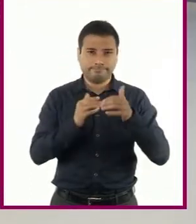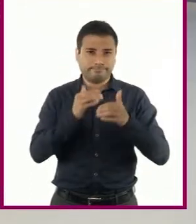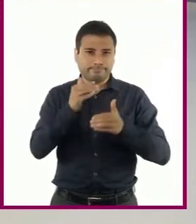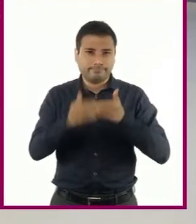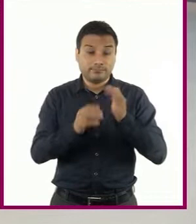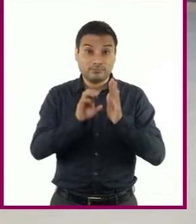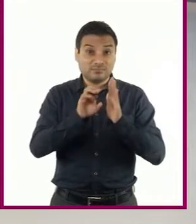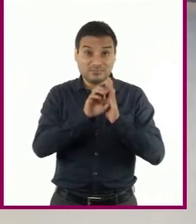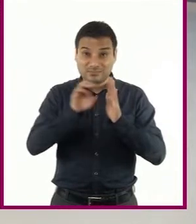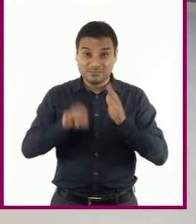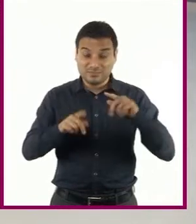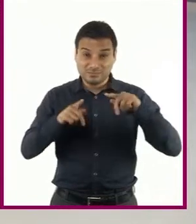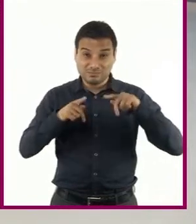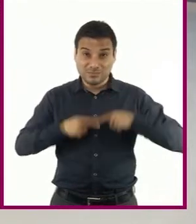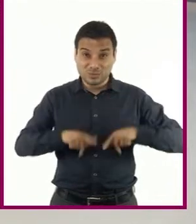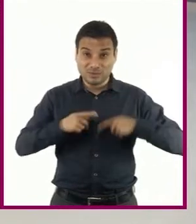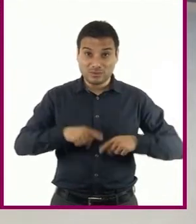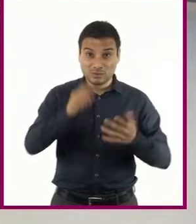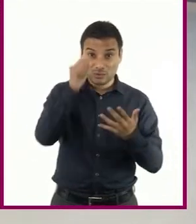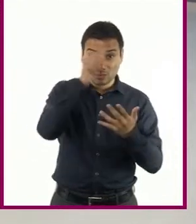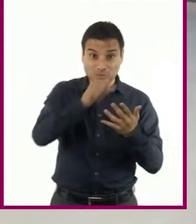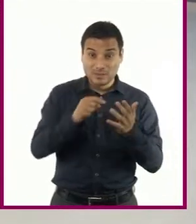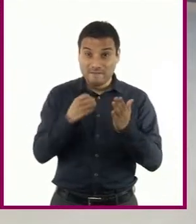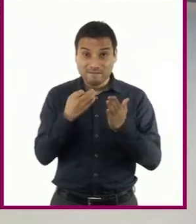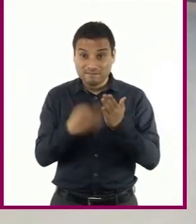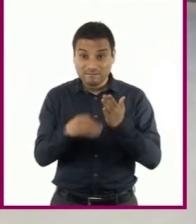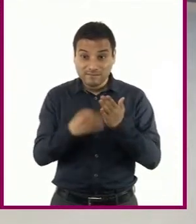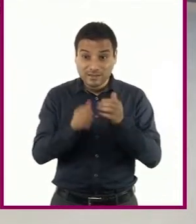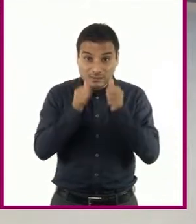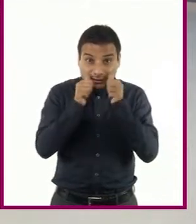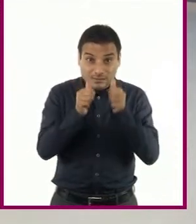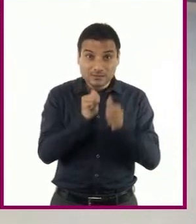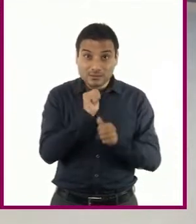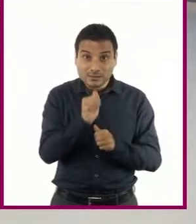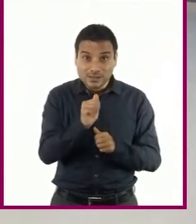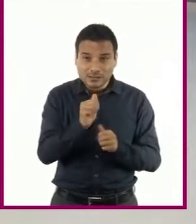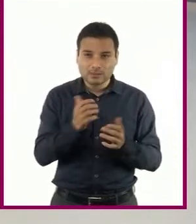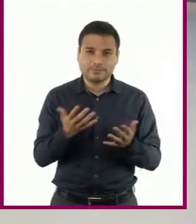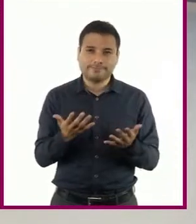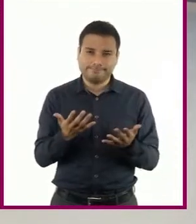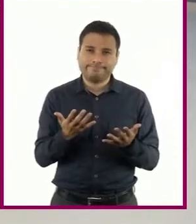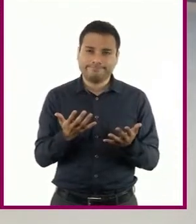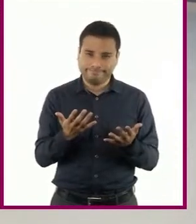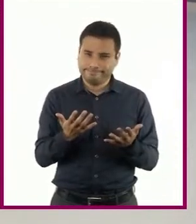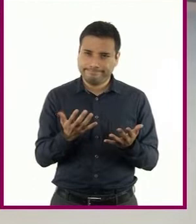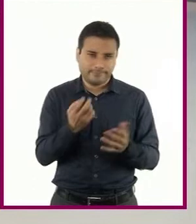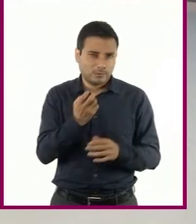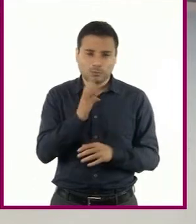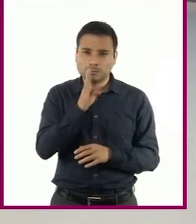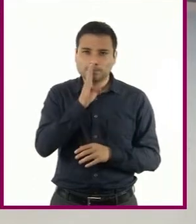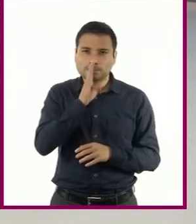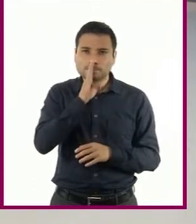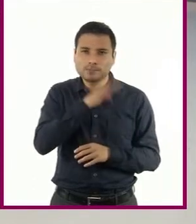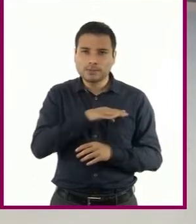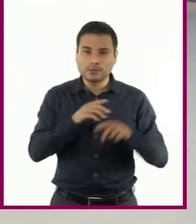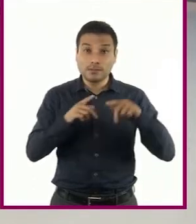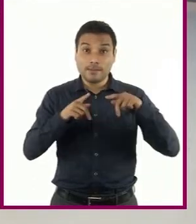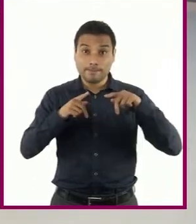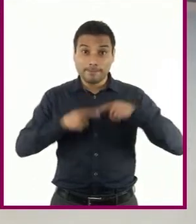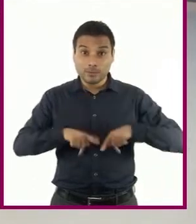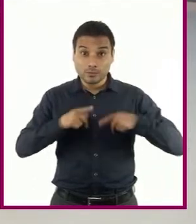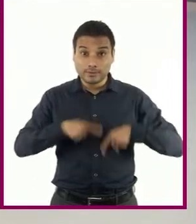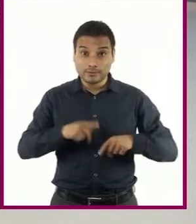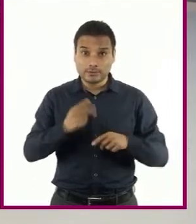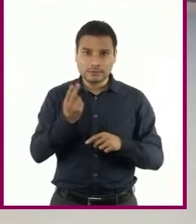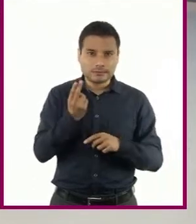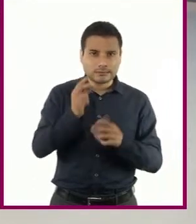están satisfechas, la dignidad de las personas puede estar amenazada. Para identificar las necesidades personales y comunitarias, podemos